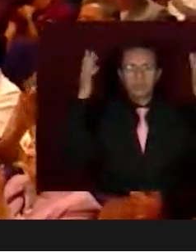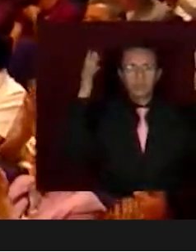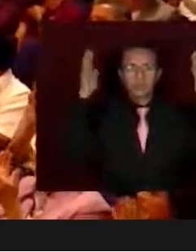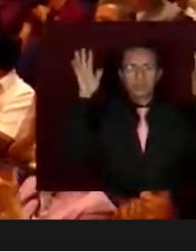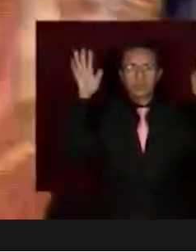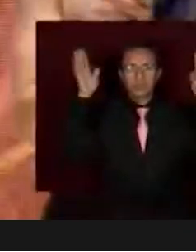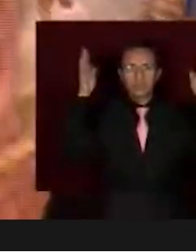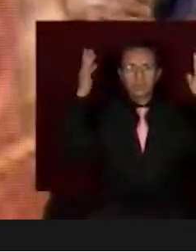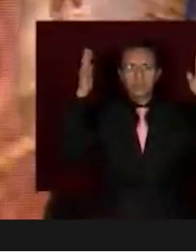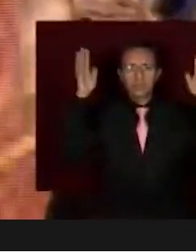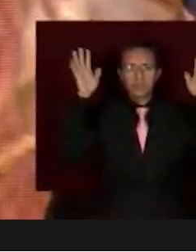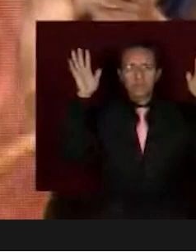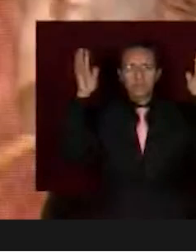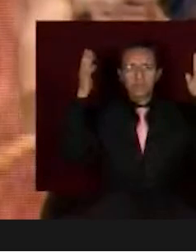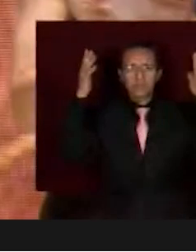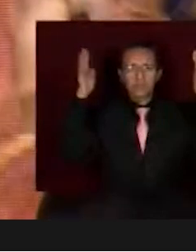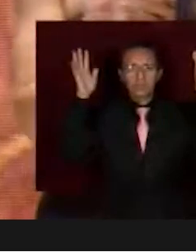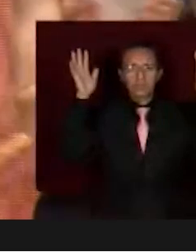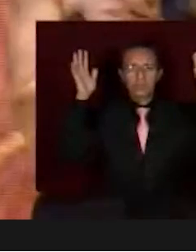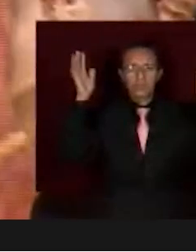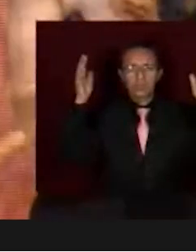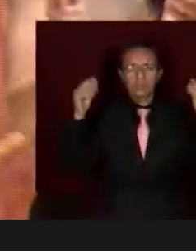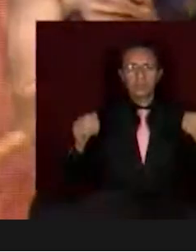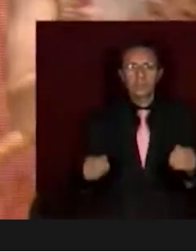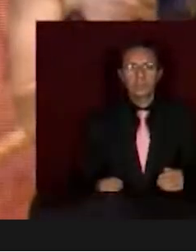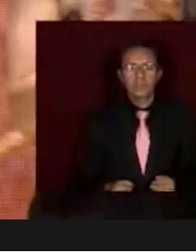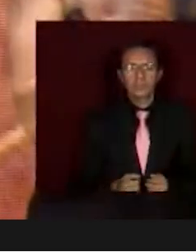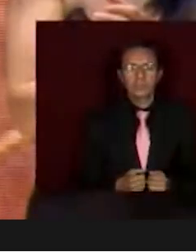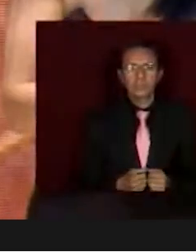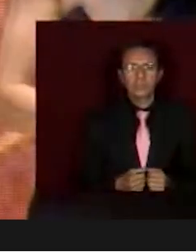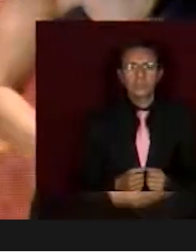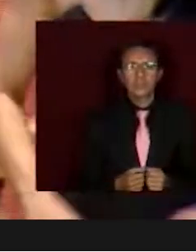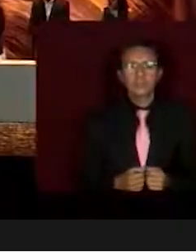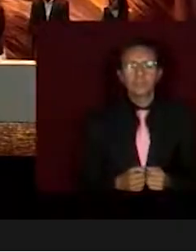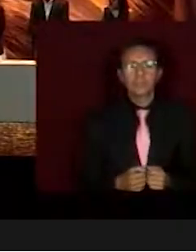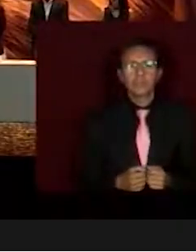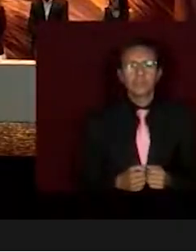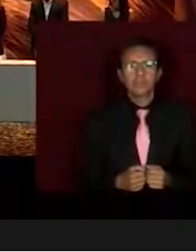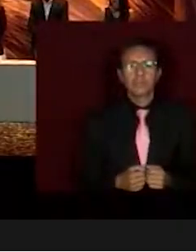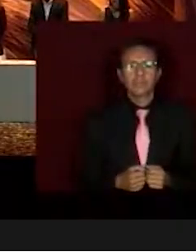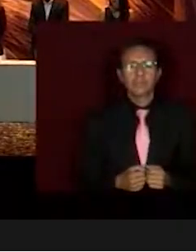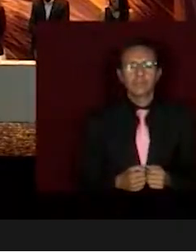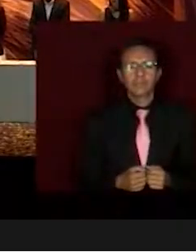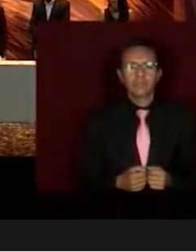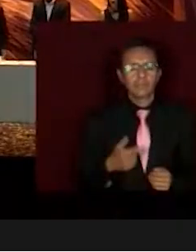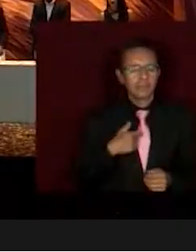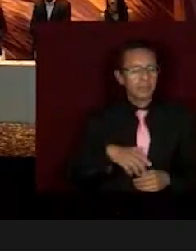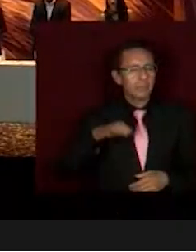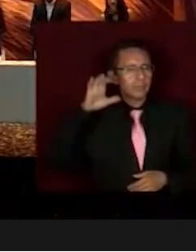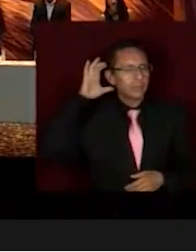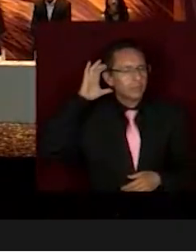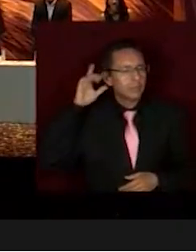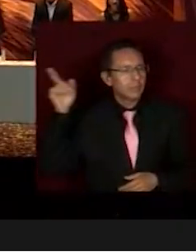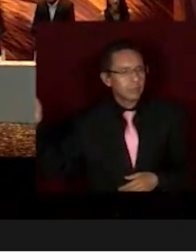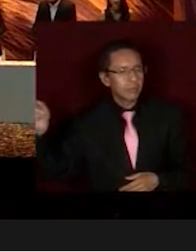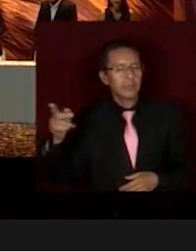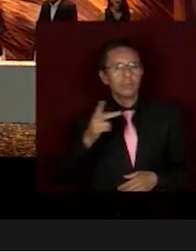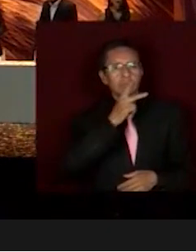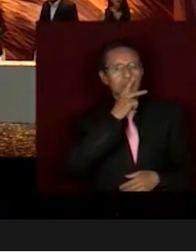que expresan muy bien todo Su contenido lo que el rector de